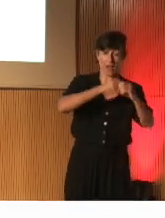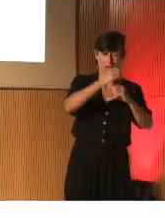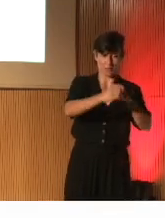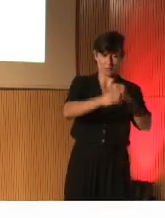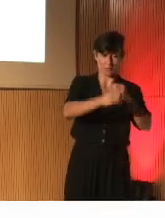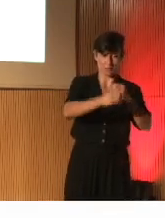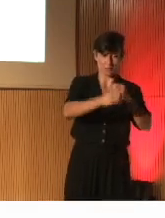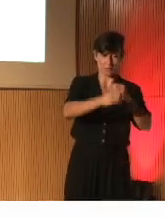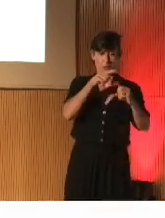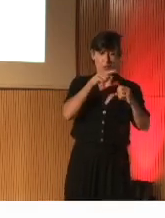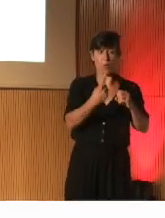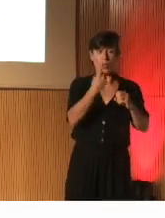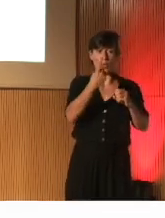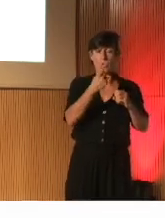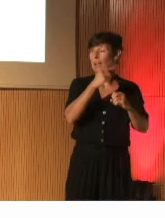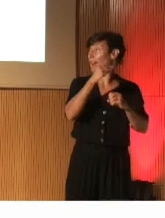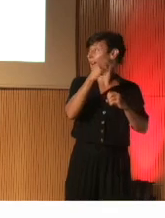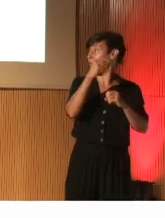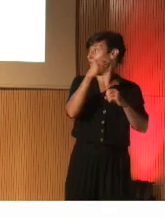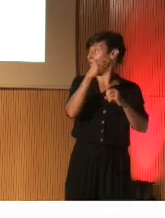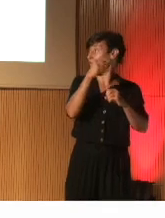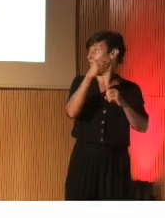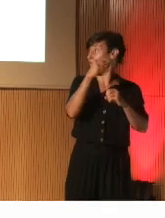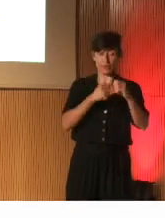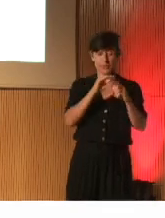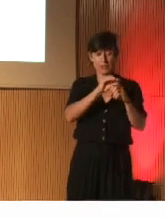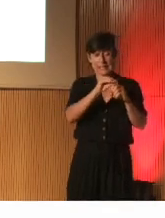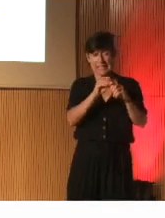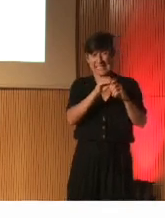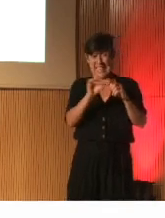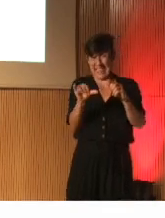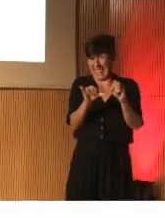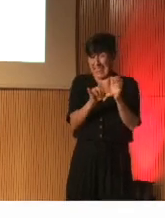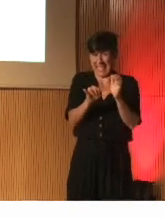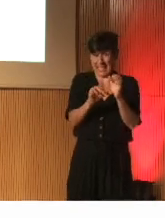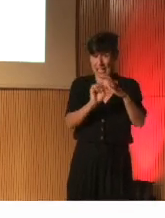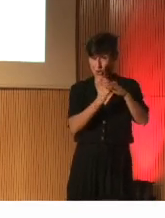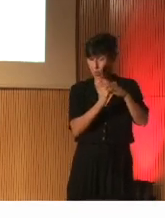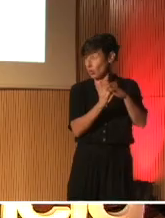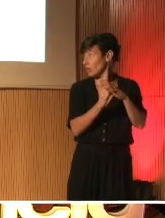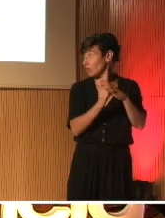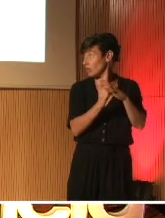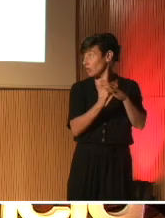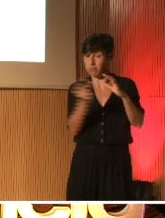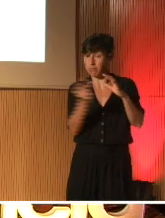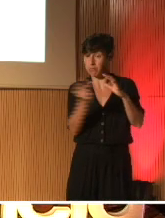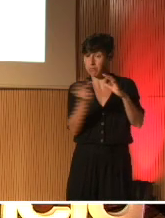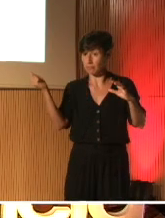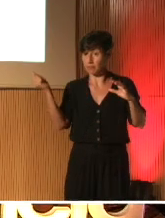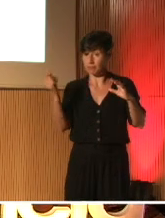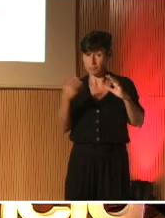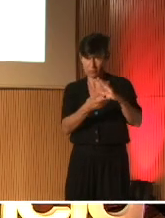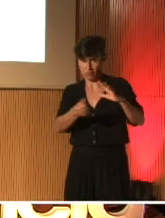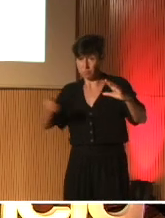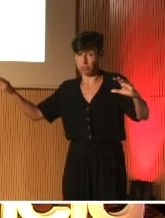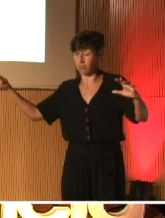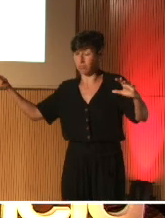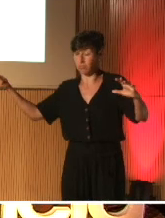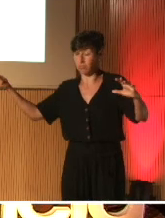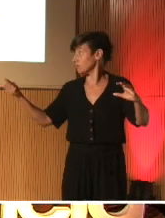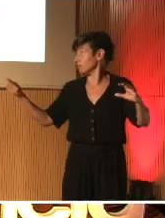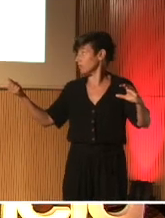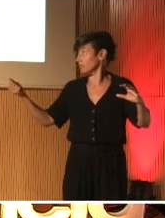uno de sus electrones de los niveles más cercanos al núcleo se vaya se arranque del del átomo